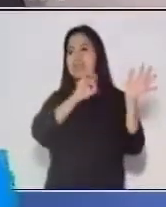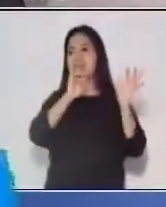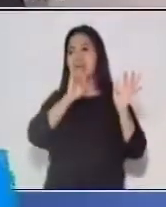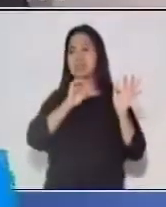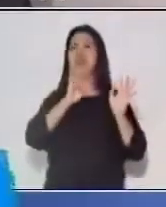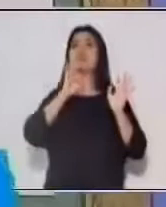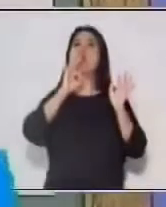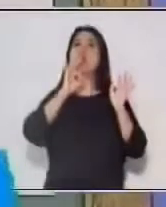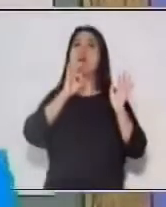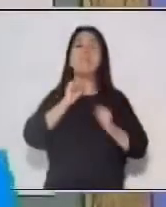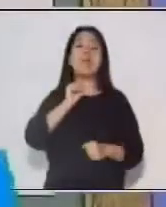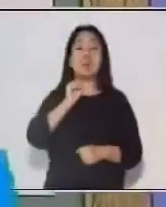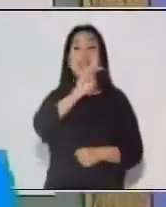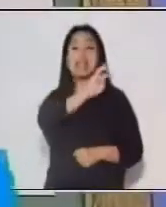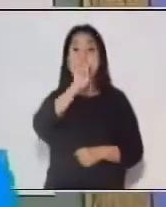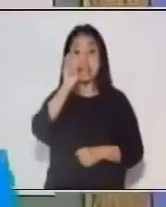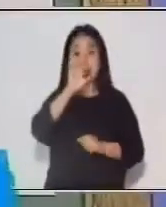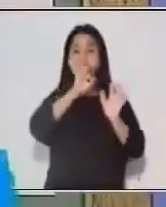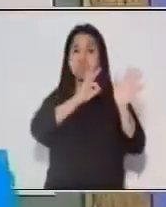384.500